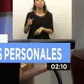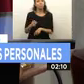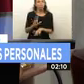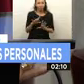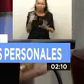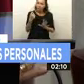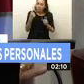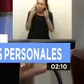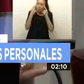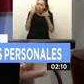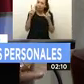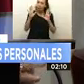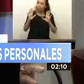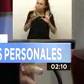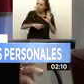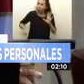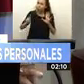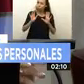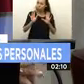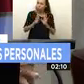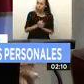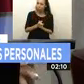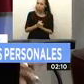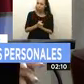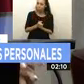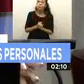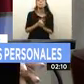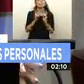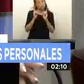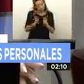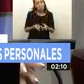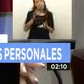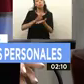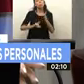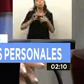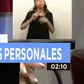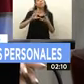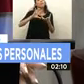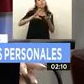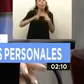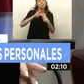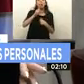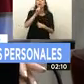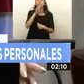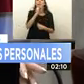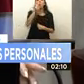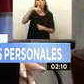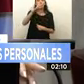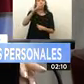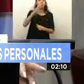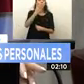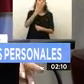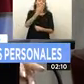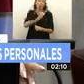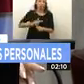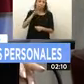cosas inclusive inclusive las políticas que llevó adelante Trump y el triunfo de Trump